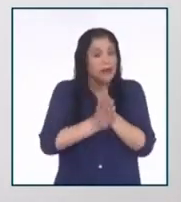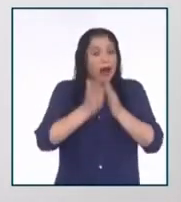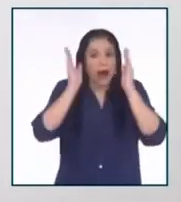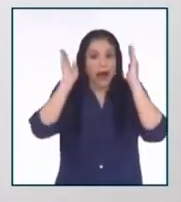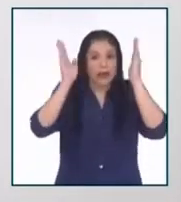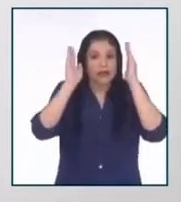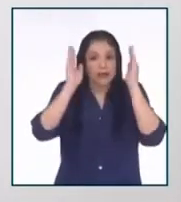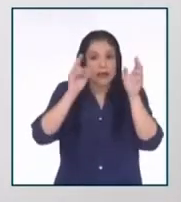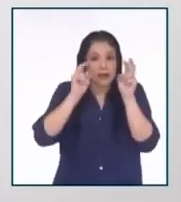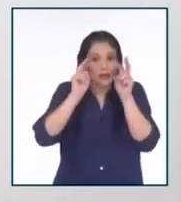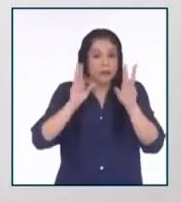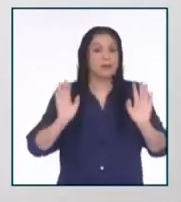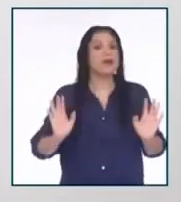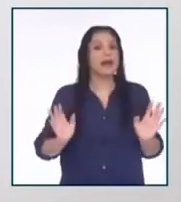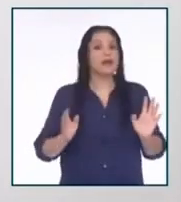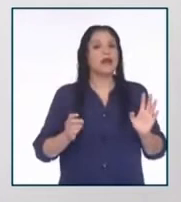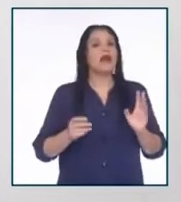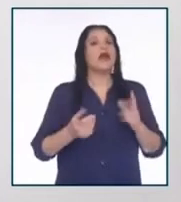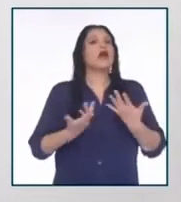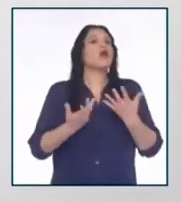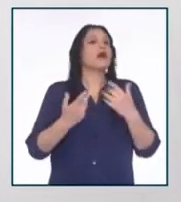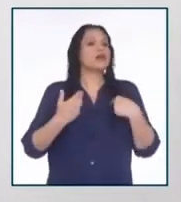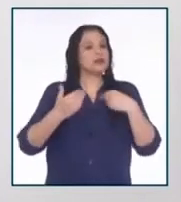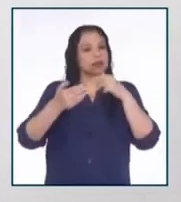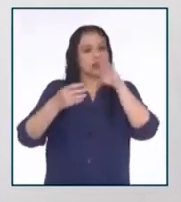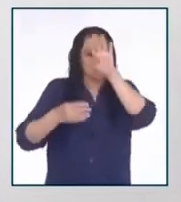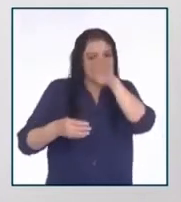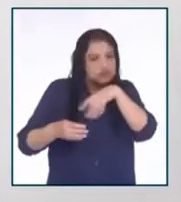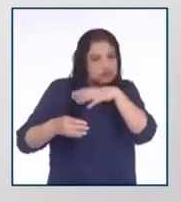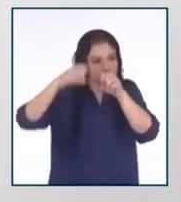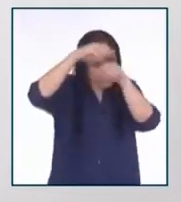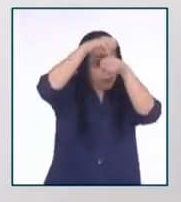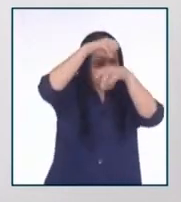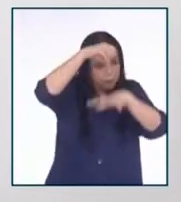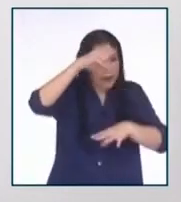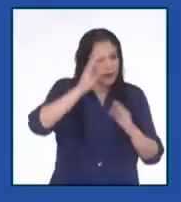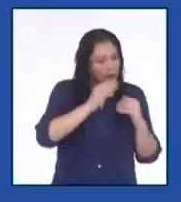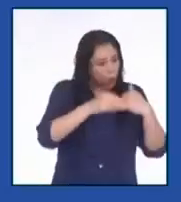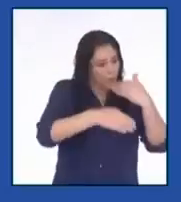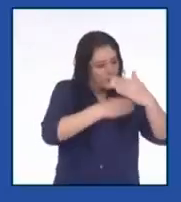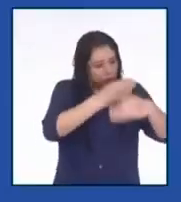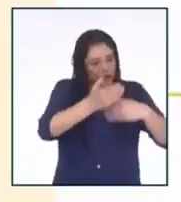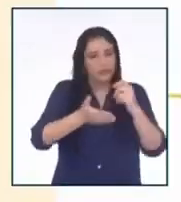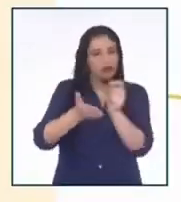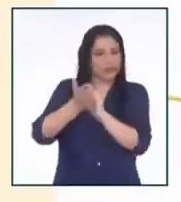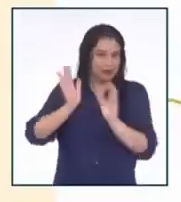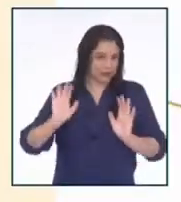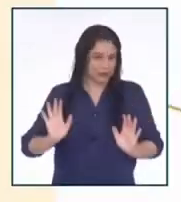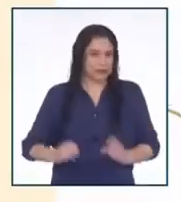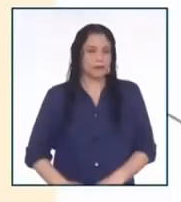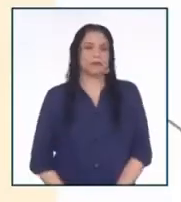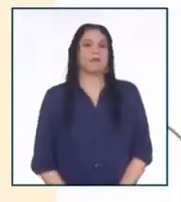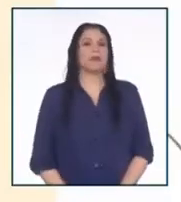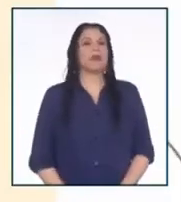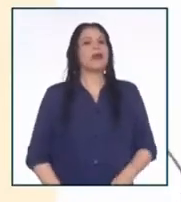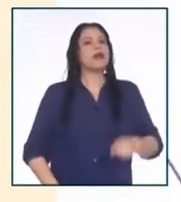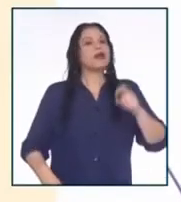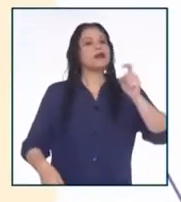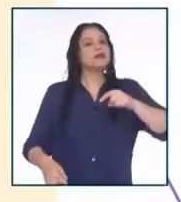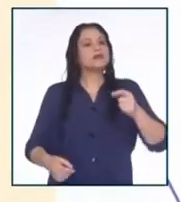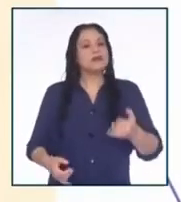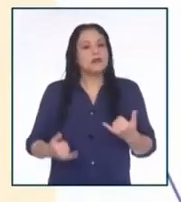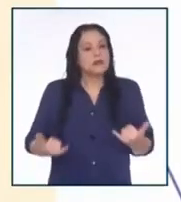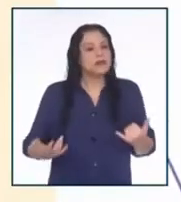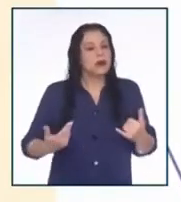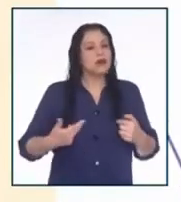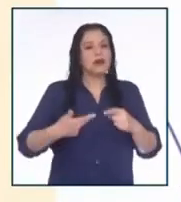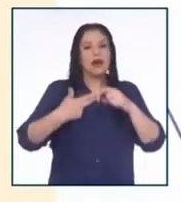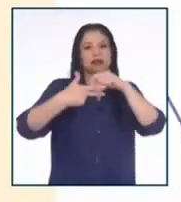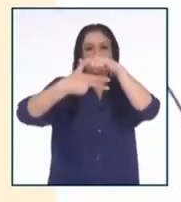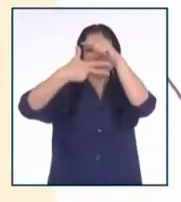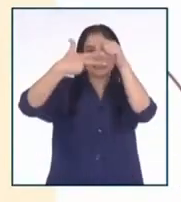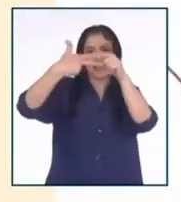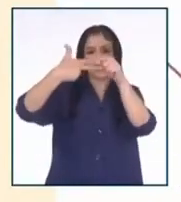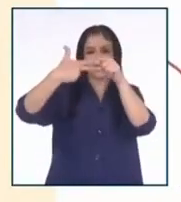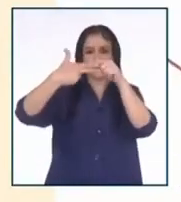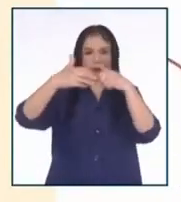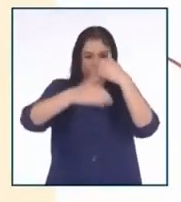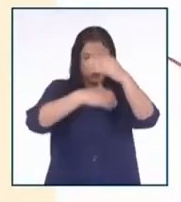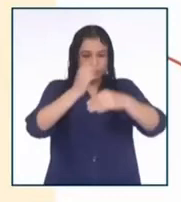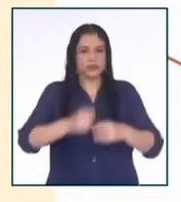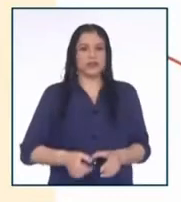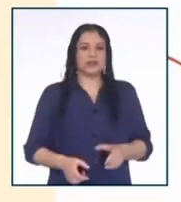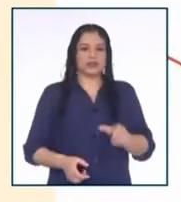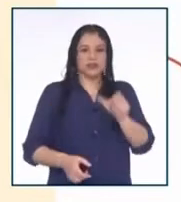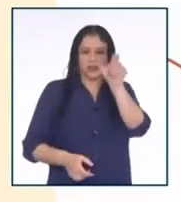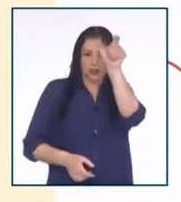atentos en sus casas con el siguiente esquema de un proceso de escritura. Tenemos entonces los tres grandes